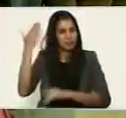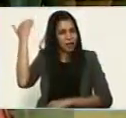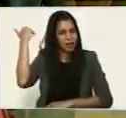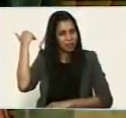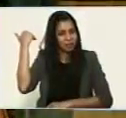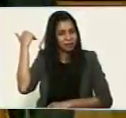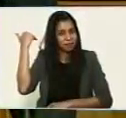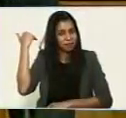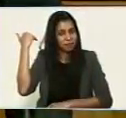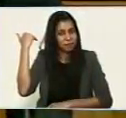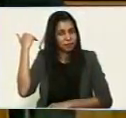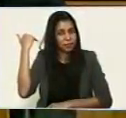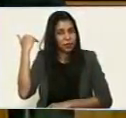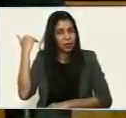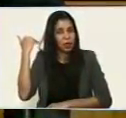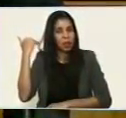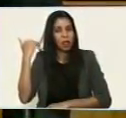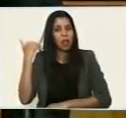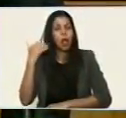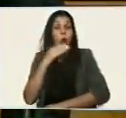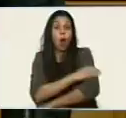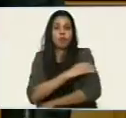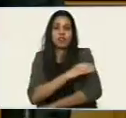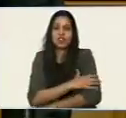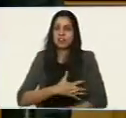ellos cuánto tiempo le dieron a Nicolás Maduro?